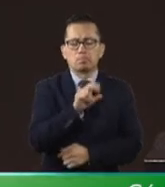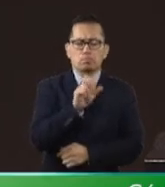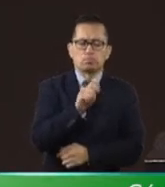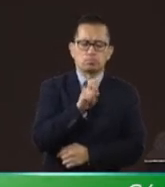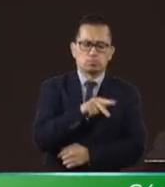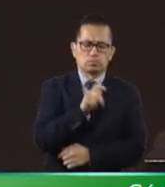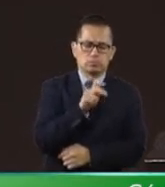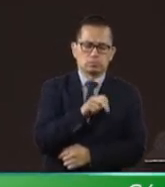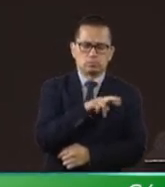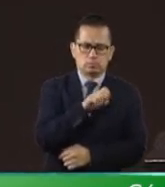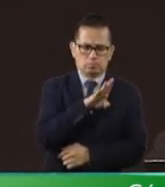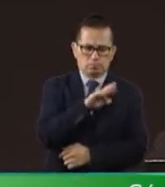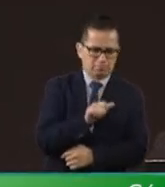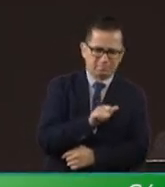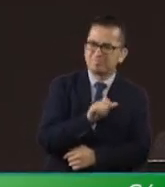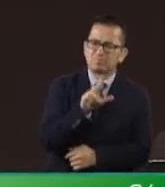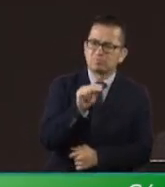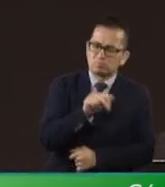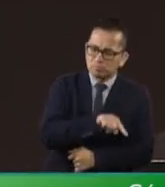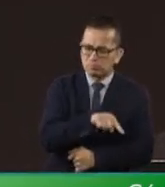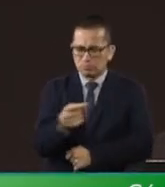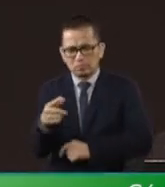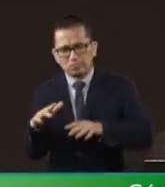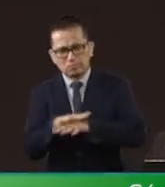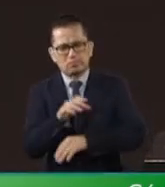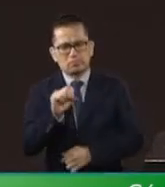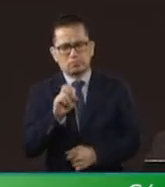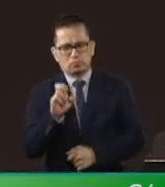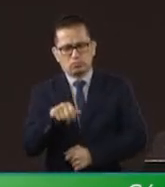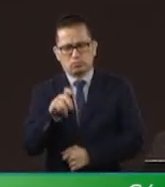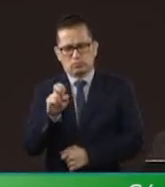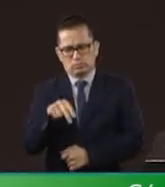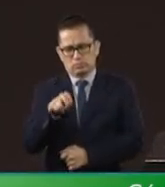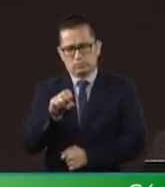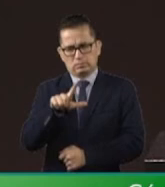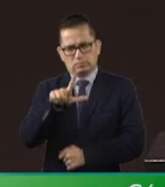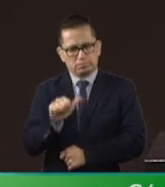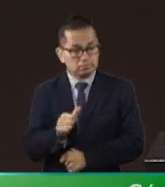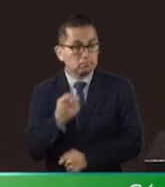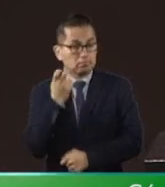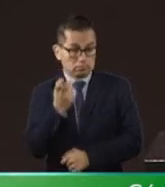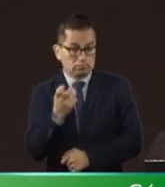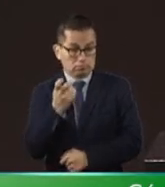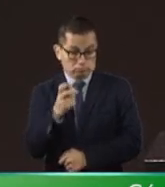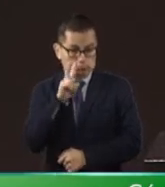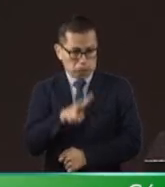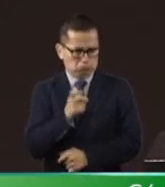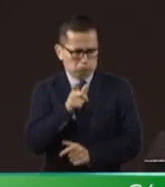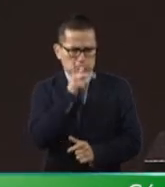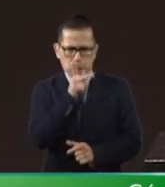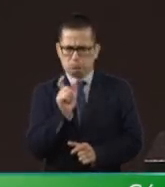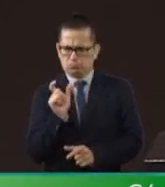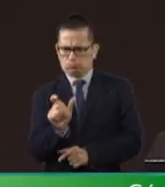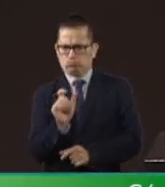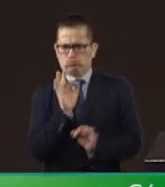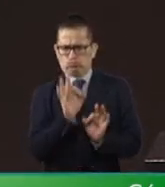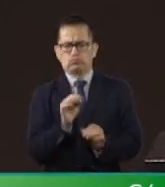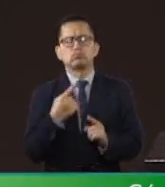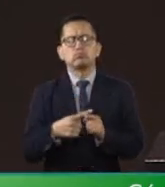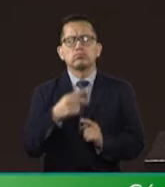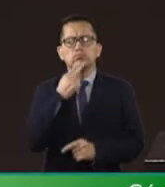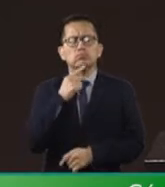término sostenible, lo que actualiza la terminología utilizada incluso por nuestra presidenta Claudia Sheinbaum